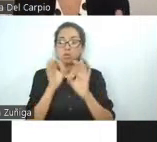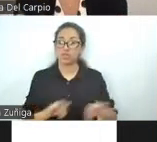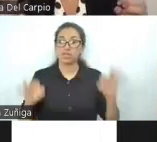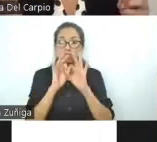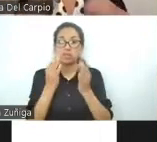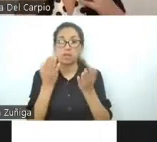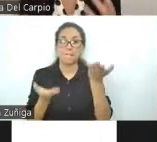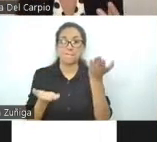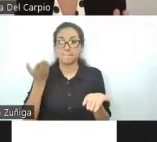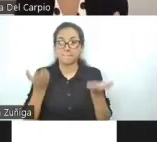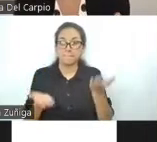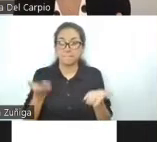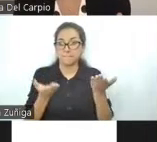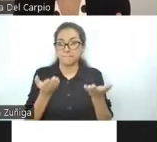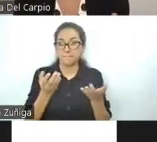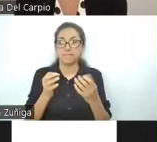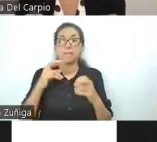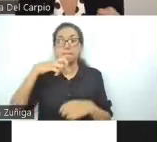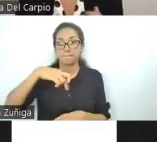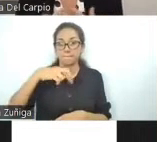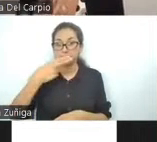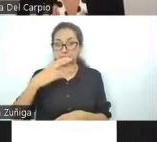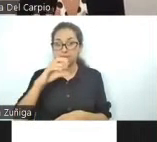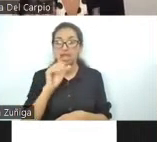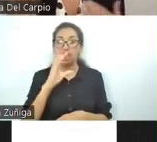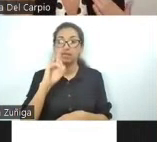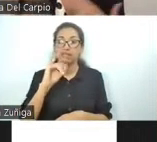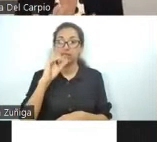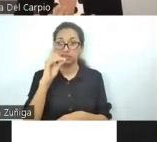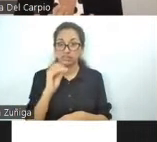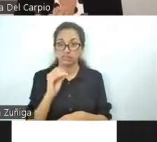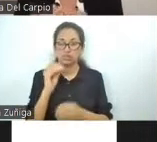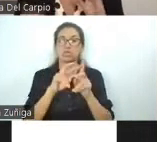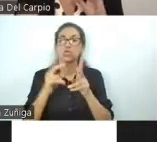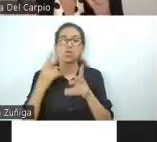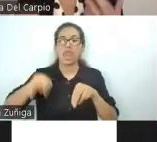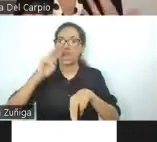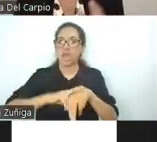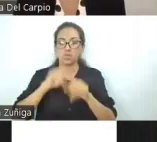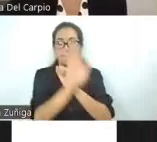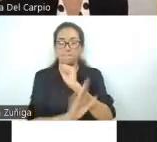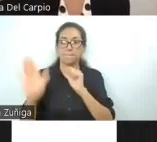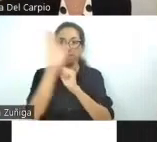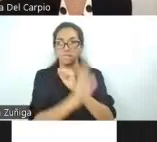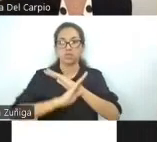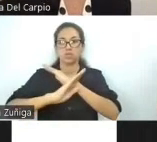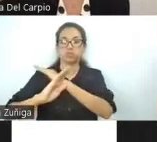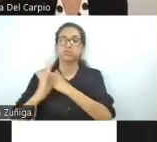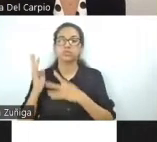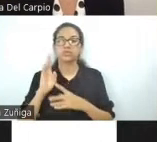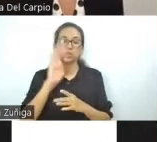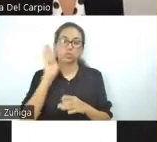flora vaginal productora de un pH ácido que actúa como una barrera natural de defensa contra